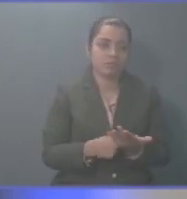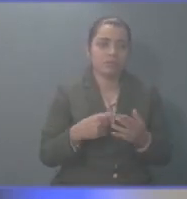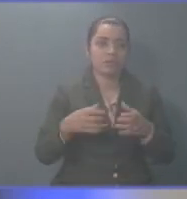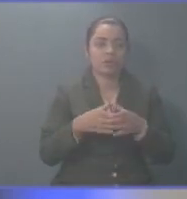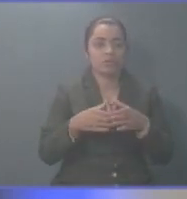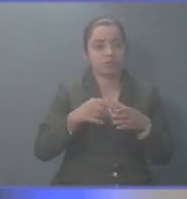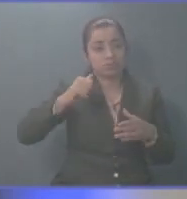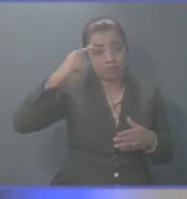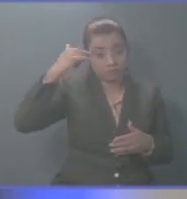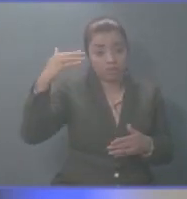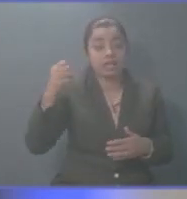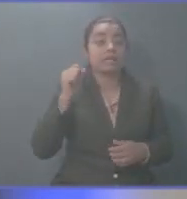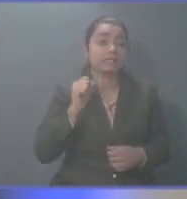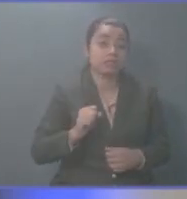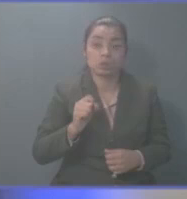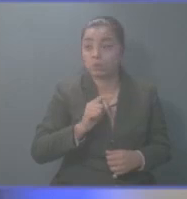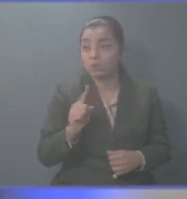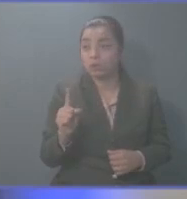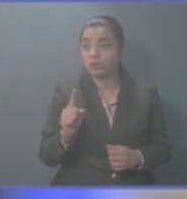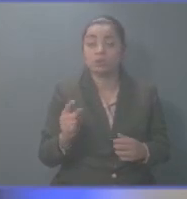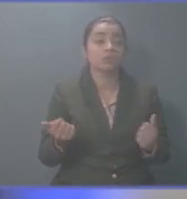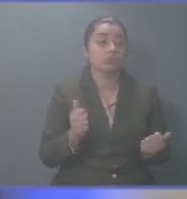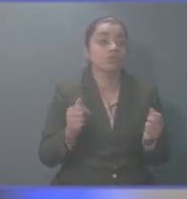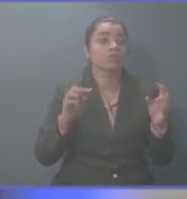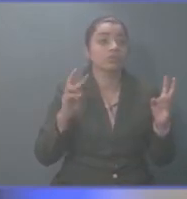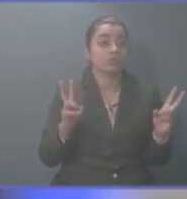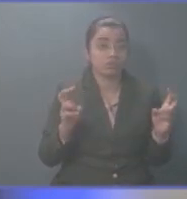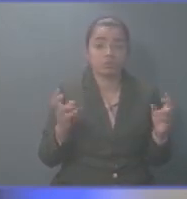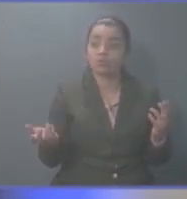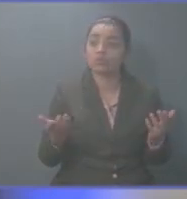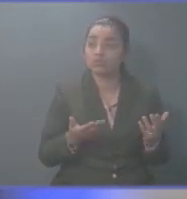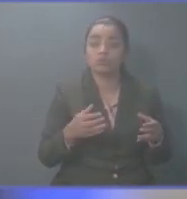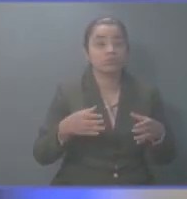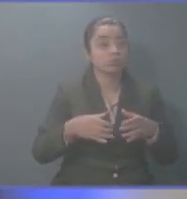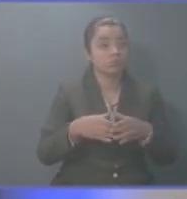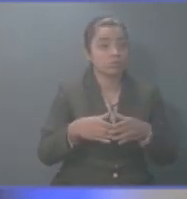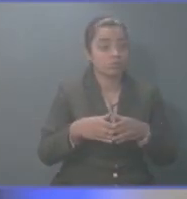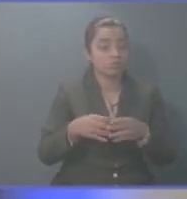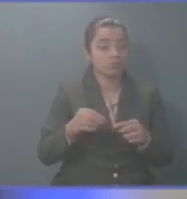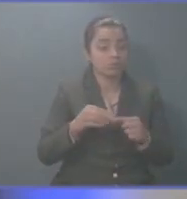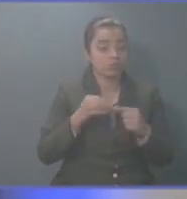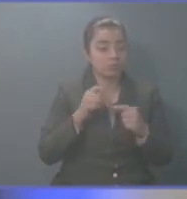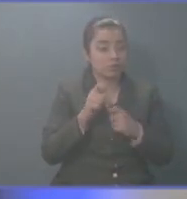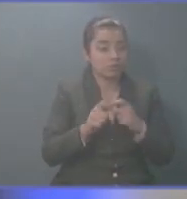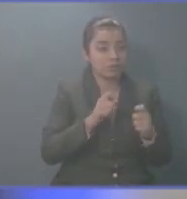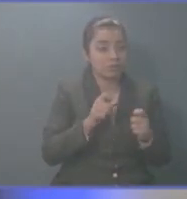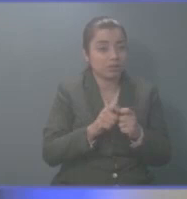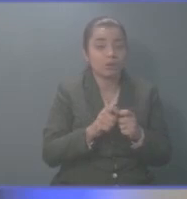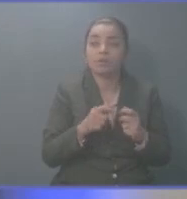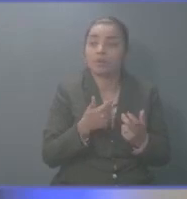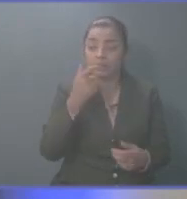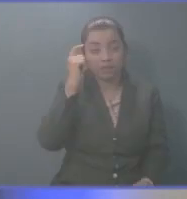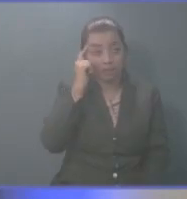si procede o no el tema de la interpelación o el tema de la conformación de una comisión especial para que analice lo que pasó el